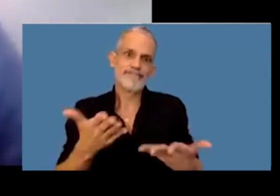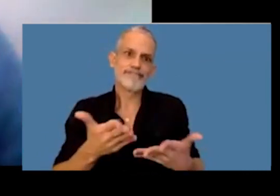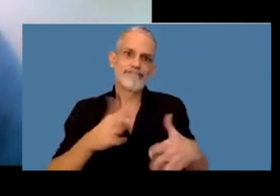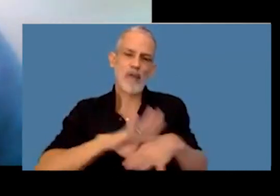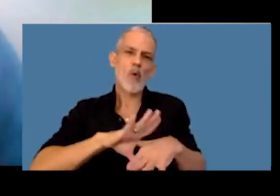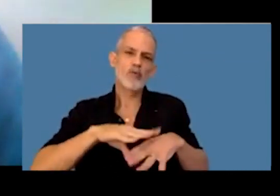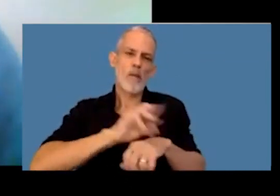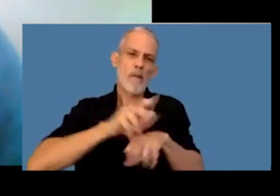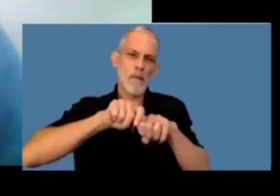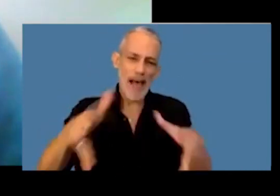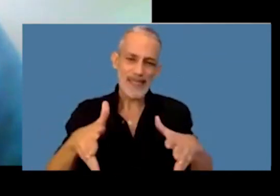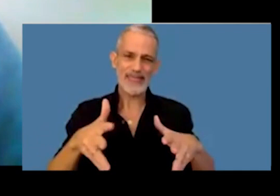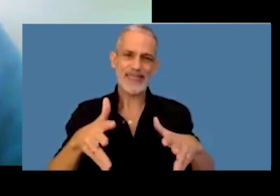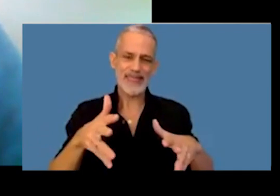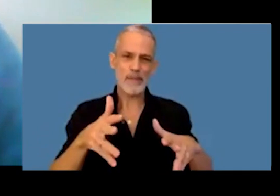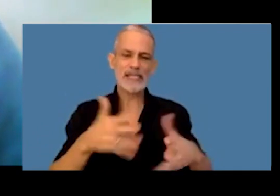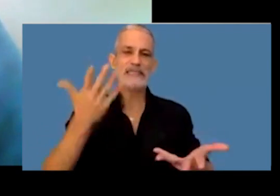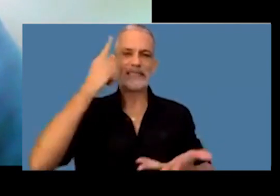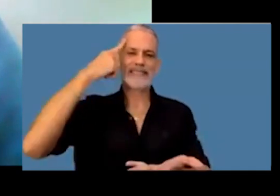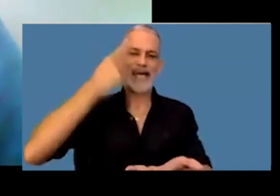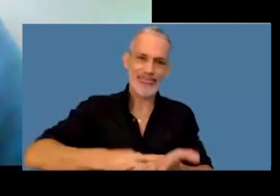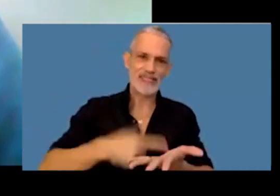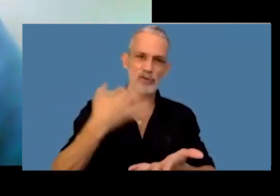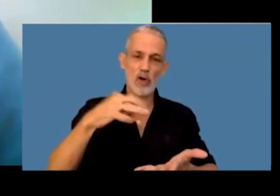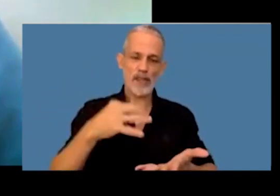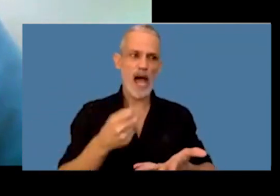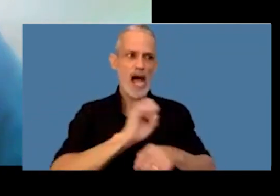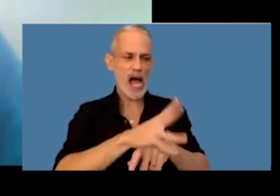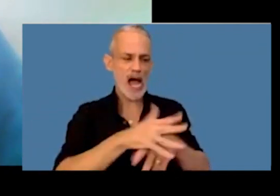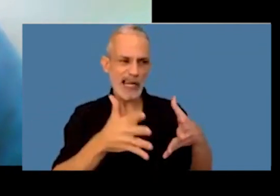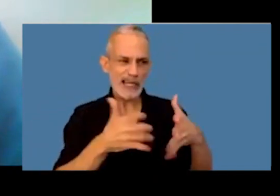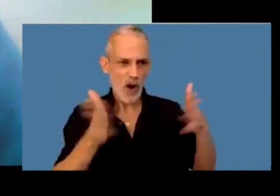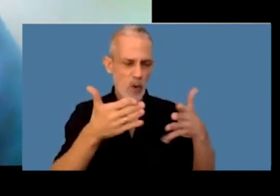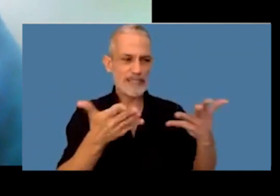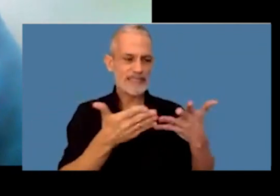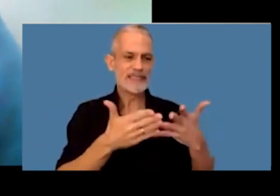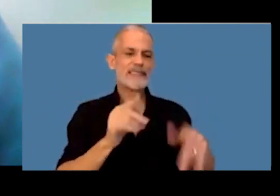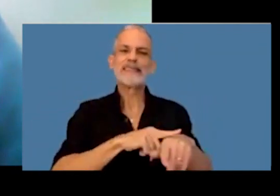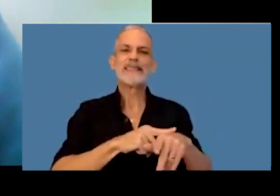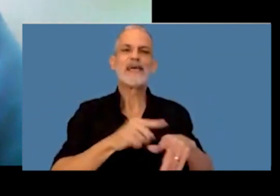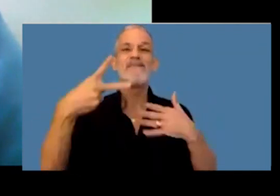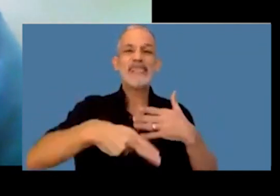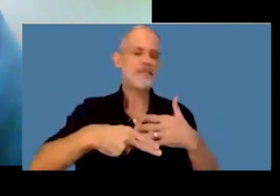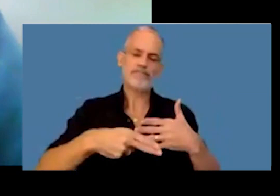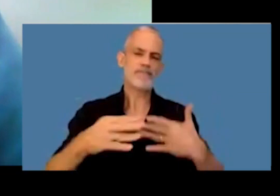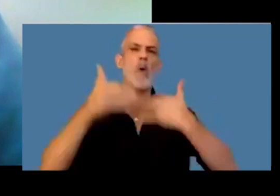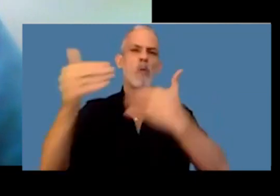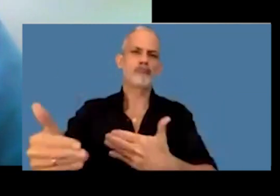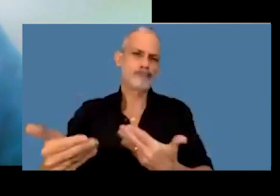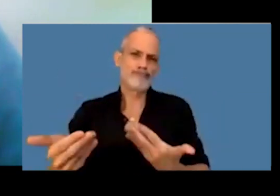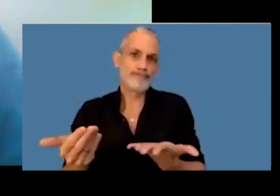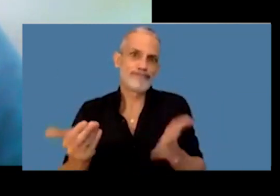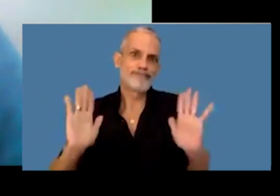trajo a tomar decisiones que tienen que ver con prórrogas de los vencimientos, porque se entienden que para conseguir